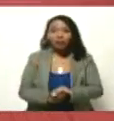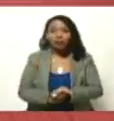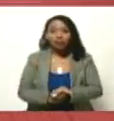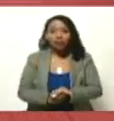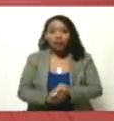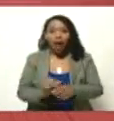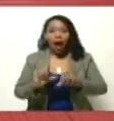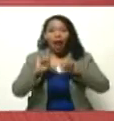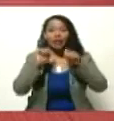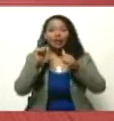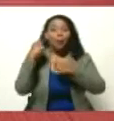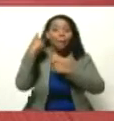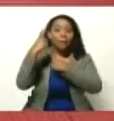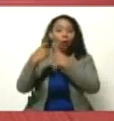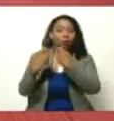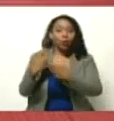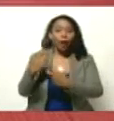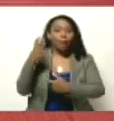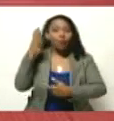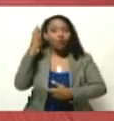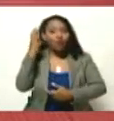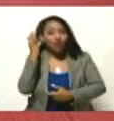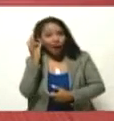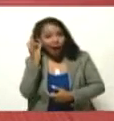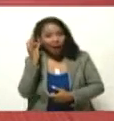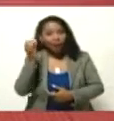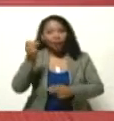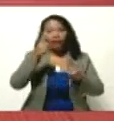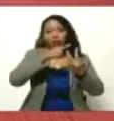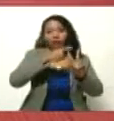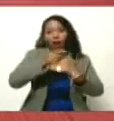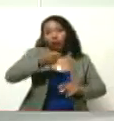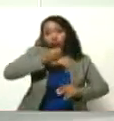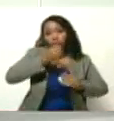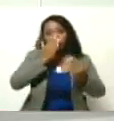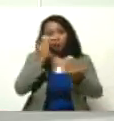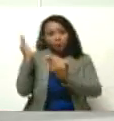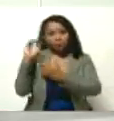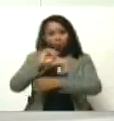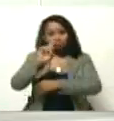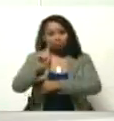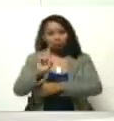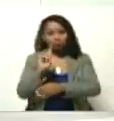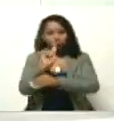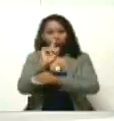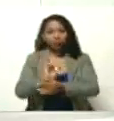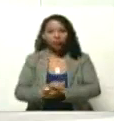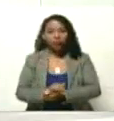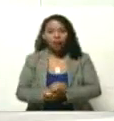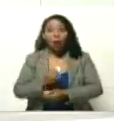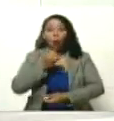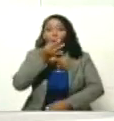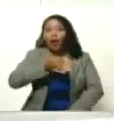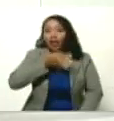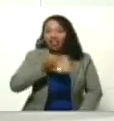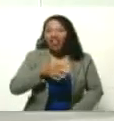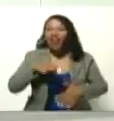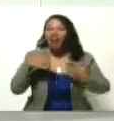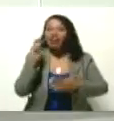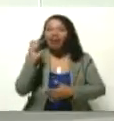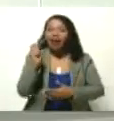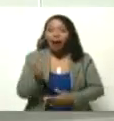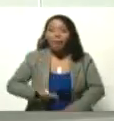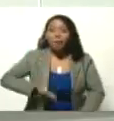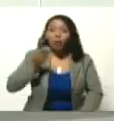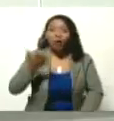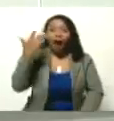el ciclo de preguntas con Melanie Castillo por Venezolana de Televisión. Muy buenas tardes. ¿Qué tarea central